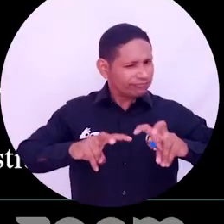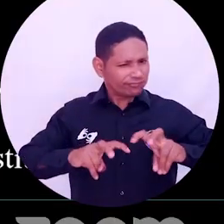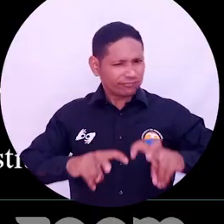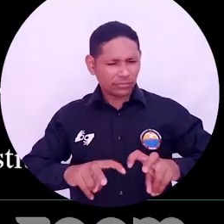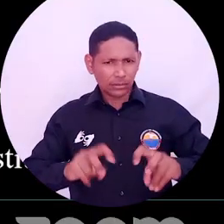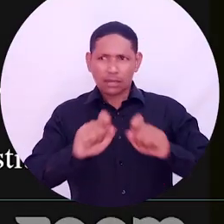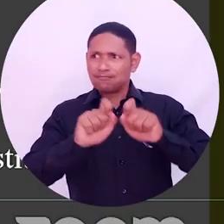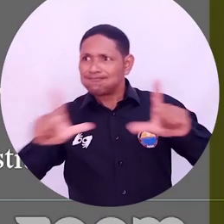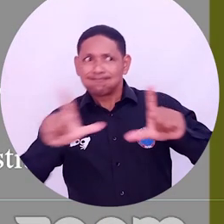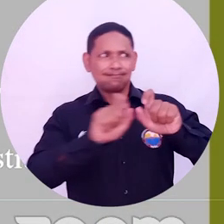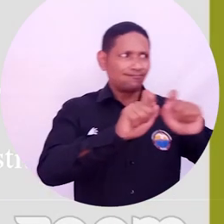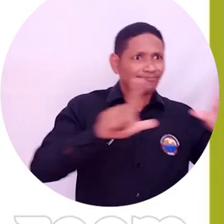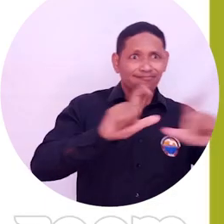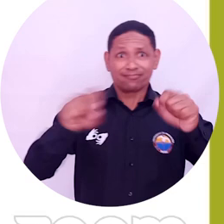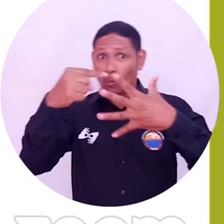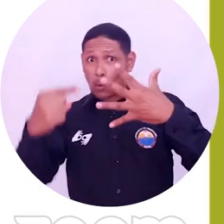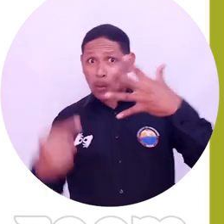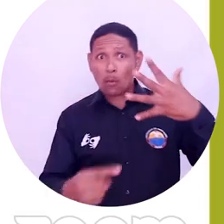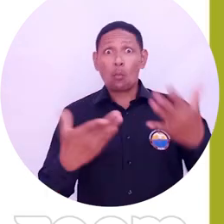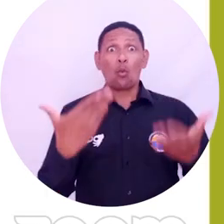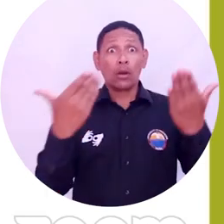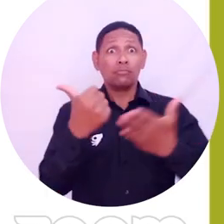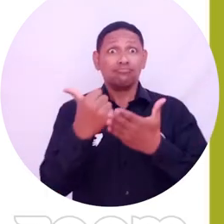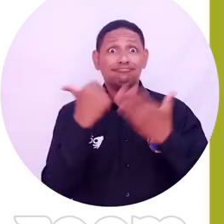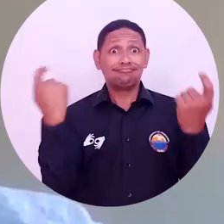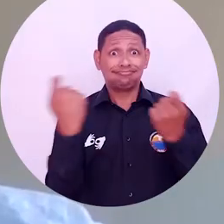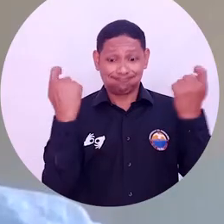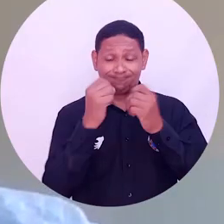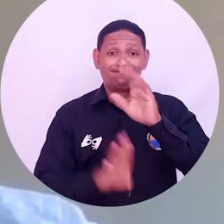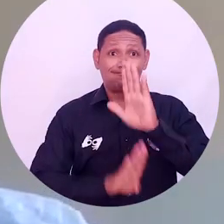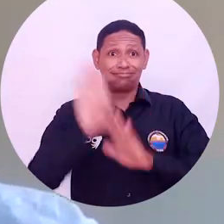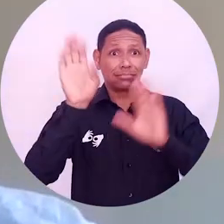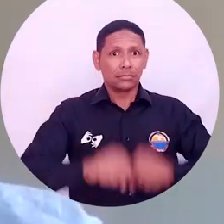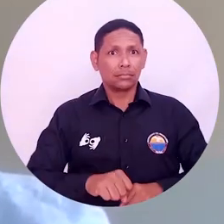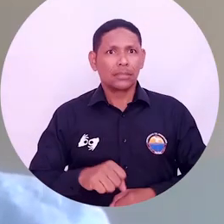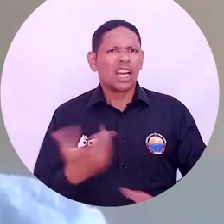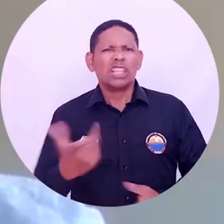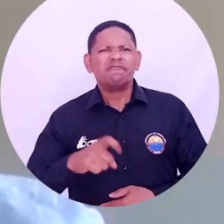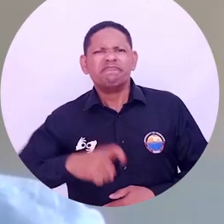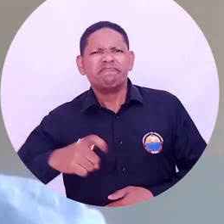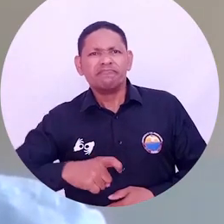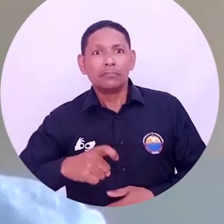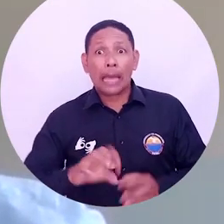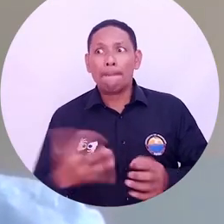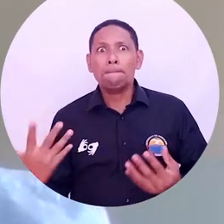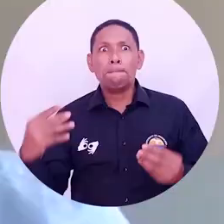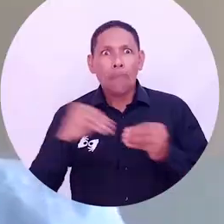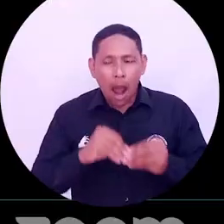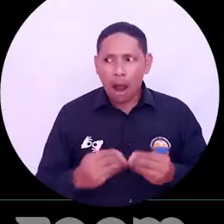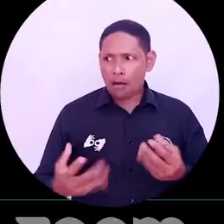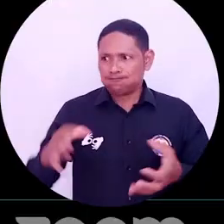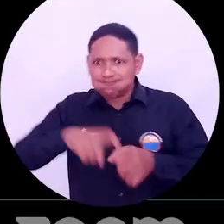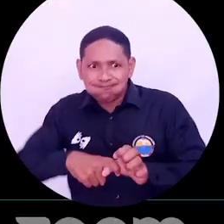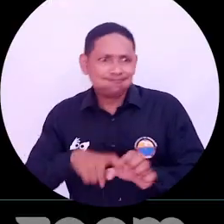que efectivamente estas plataformas sí ayudan a promover el emprendimiento, que se necesita involucrarse